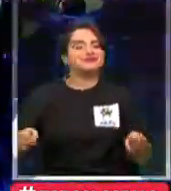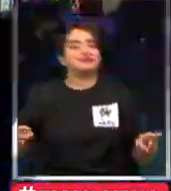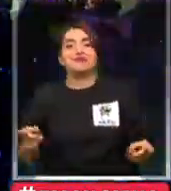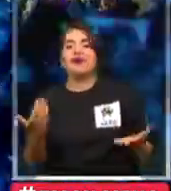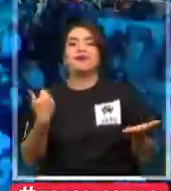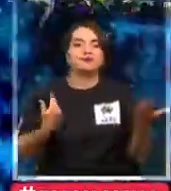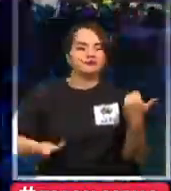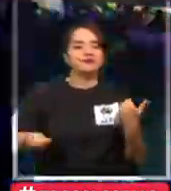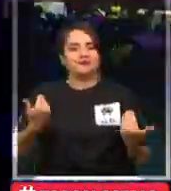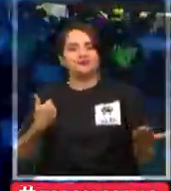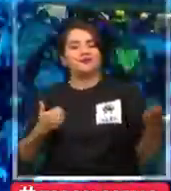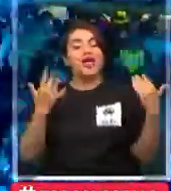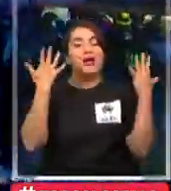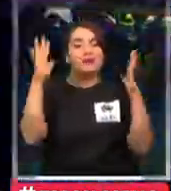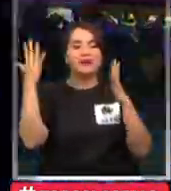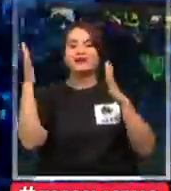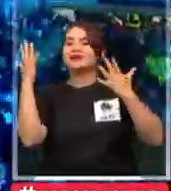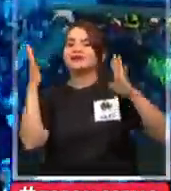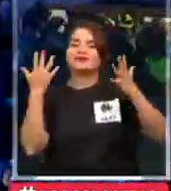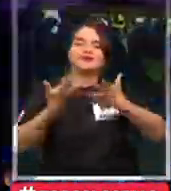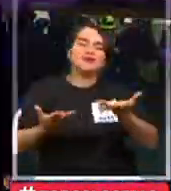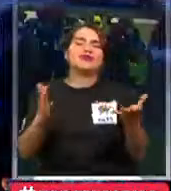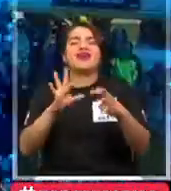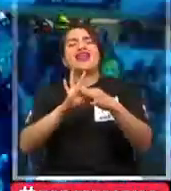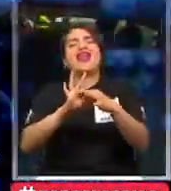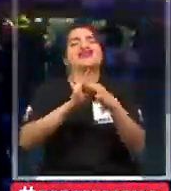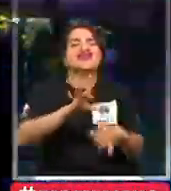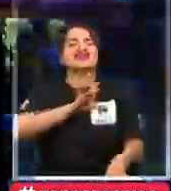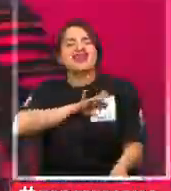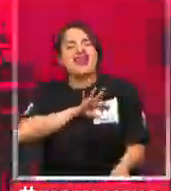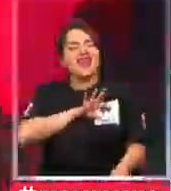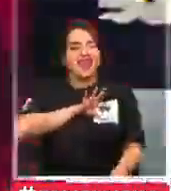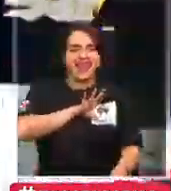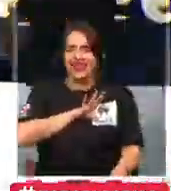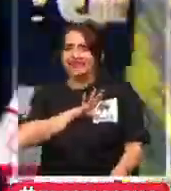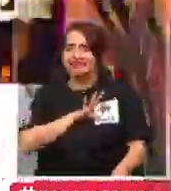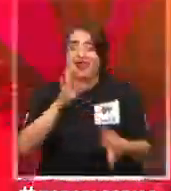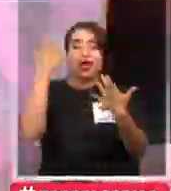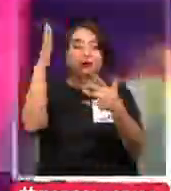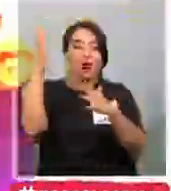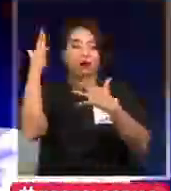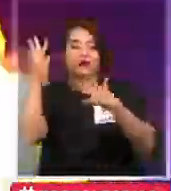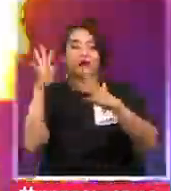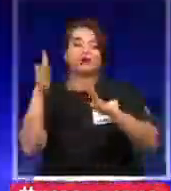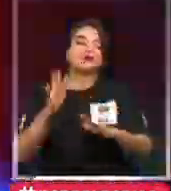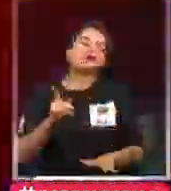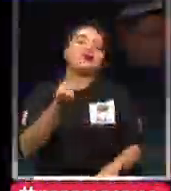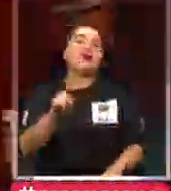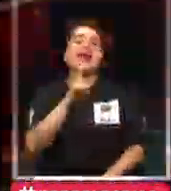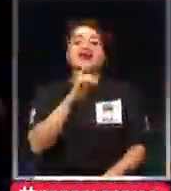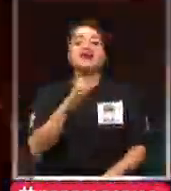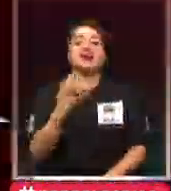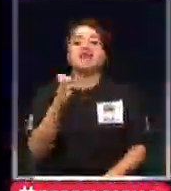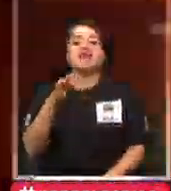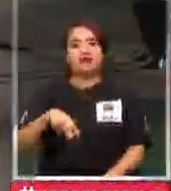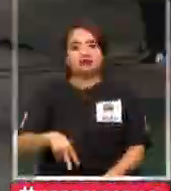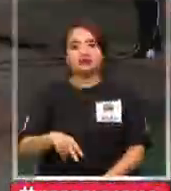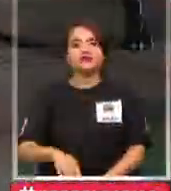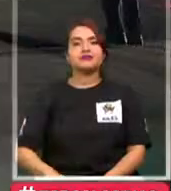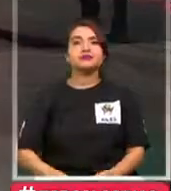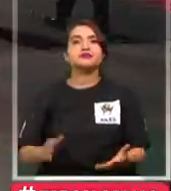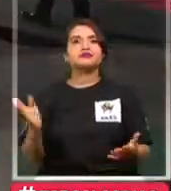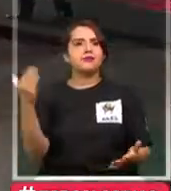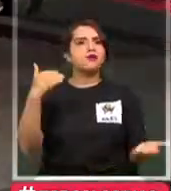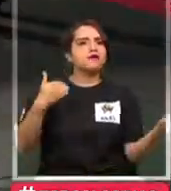¡Vamos! ¡Al banco! ¡Muchas gracias, Chile! ¡Aplauso para Estefan Camel! ¡Vamos para el banco!